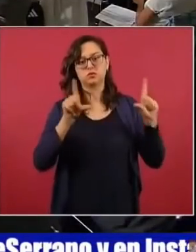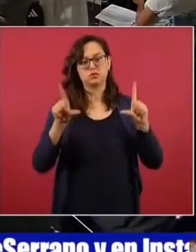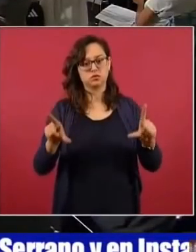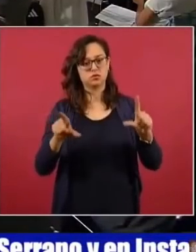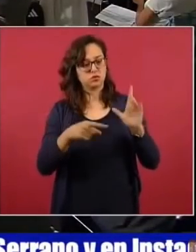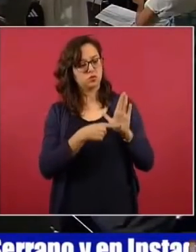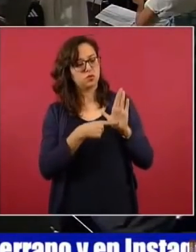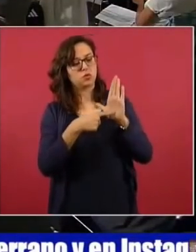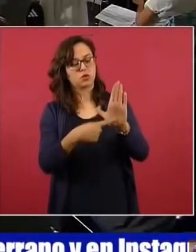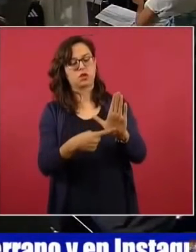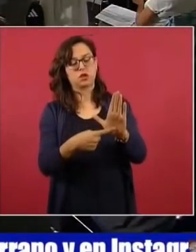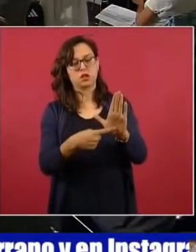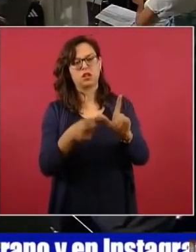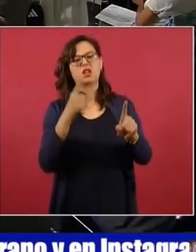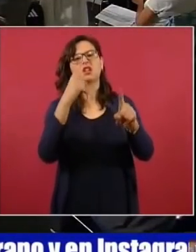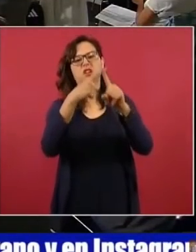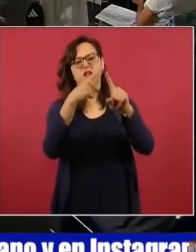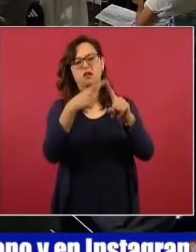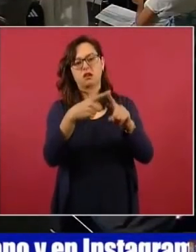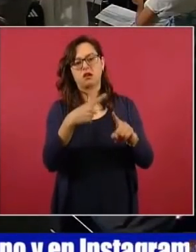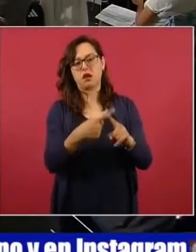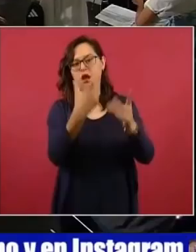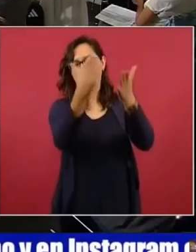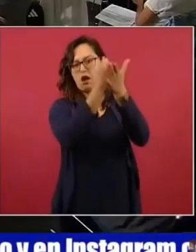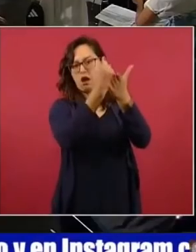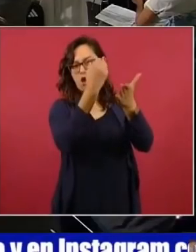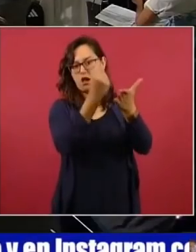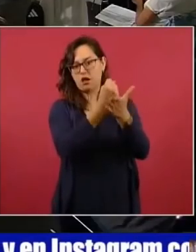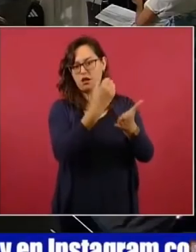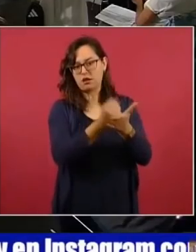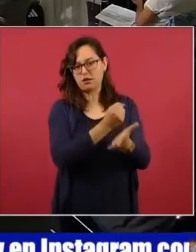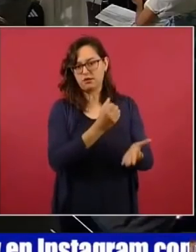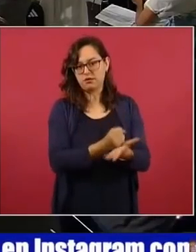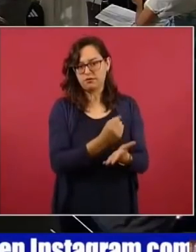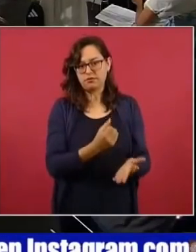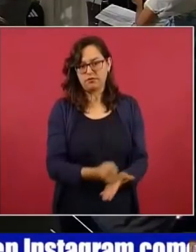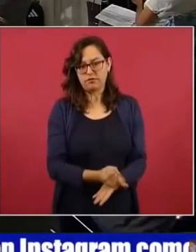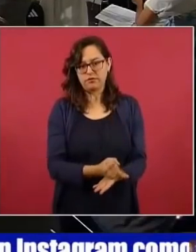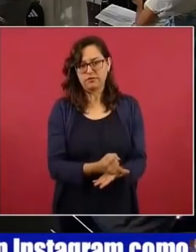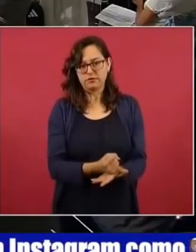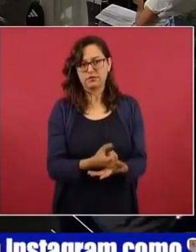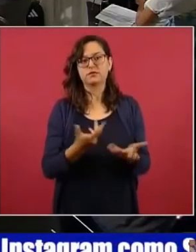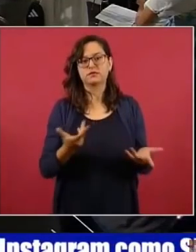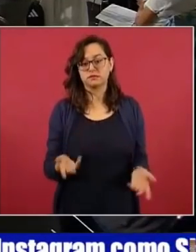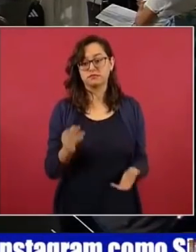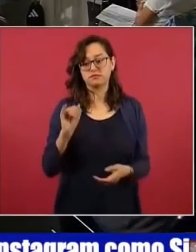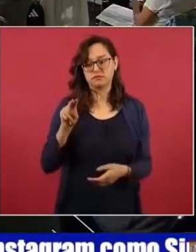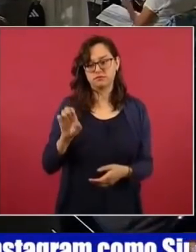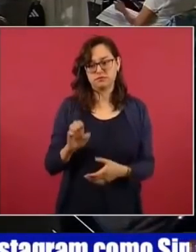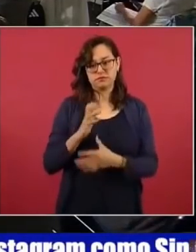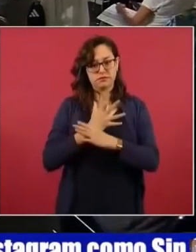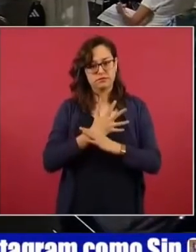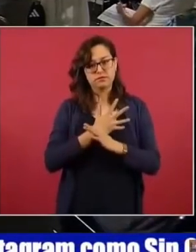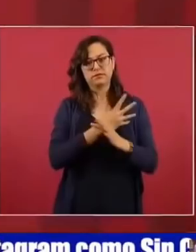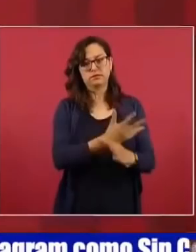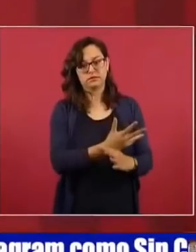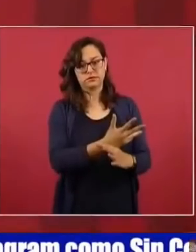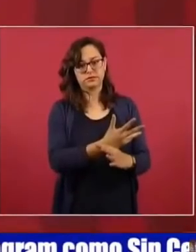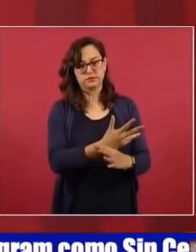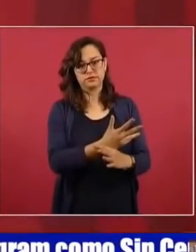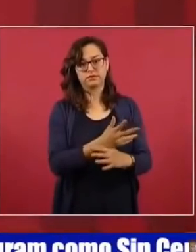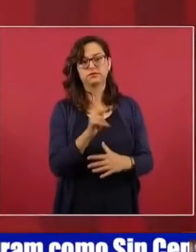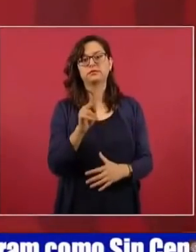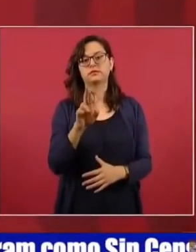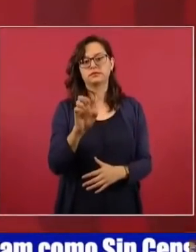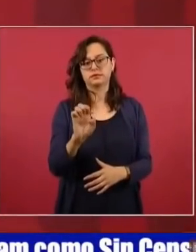mañanera, con un análisis, una desmenuzada de América